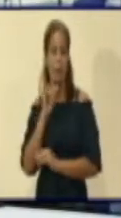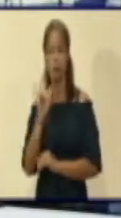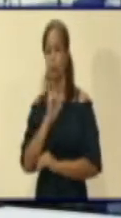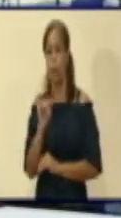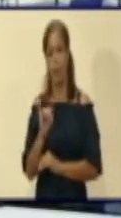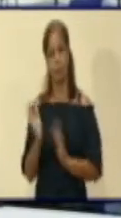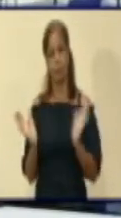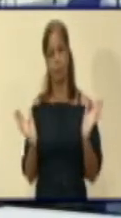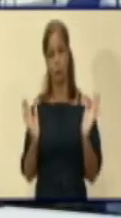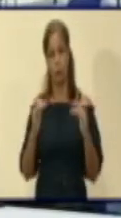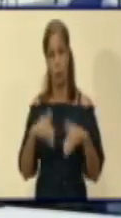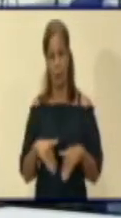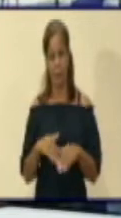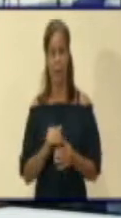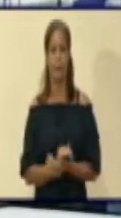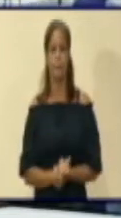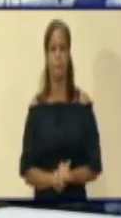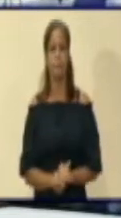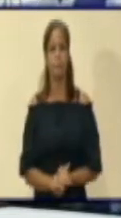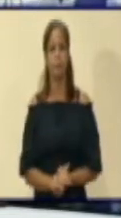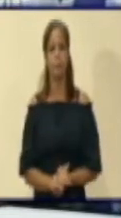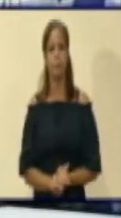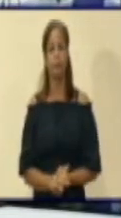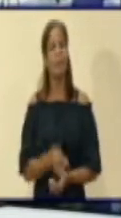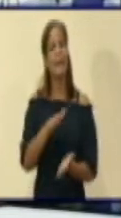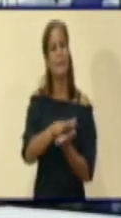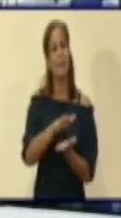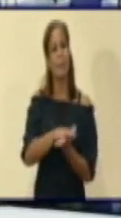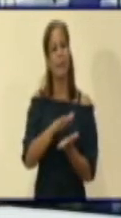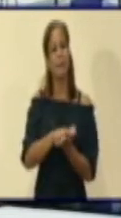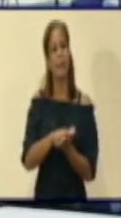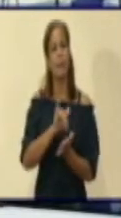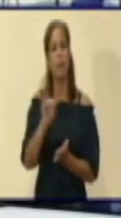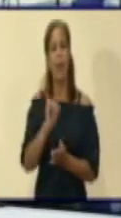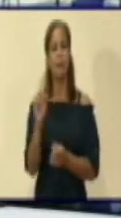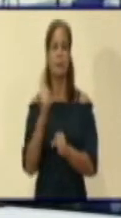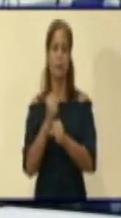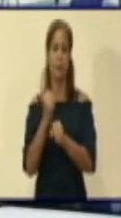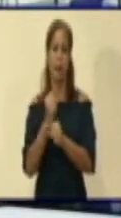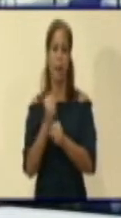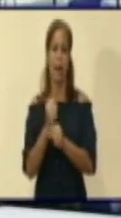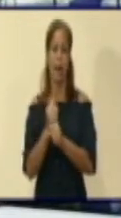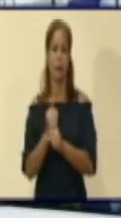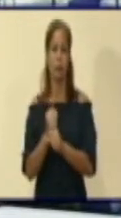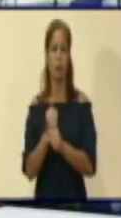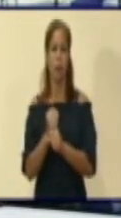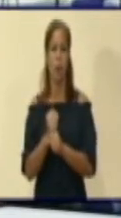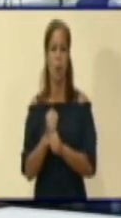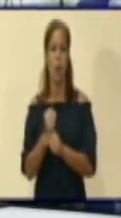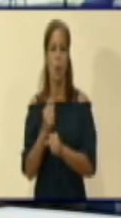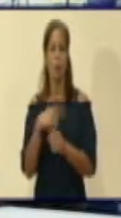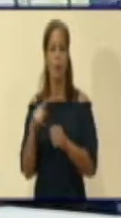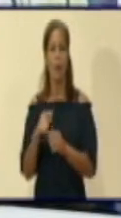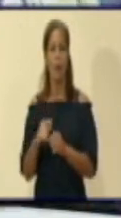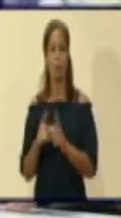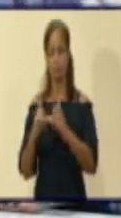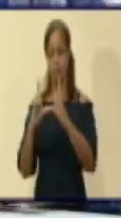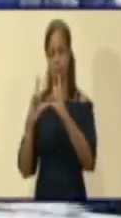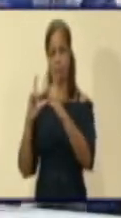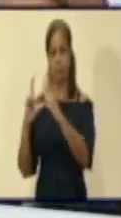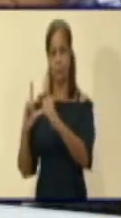que corresponde a partir de las normas de trabajo. Se mantiene la circulación de los vehículos estatales con el requerimiento de una pegatina.